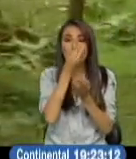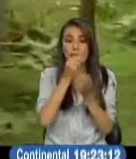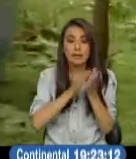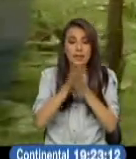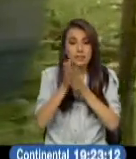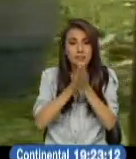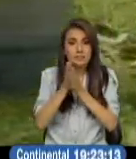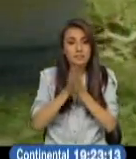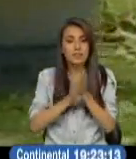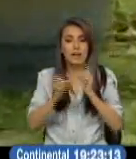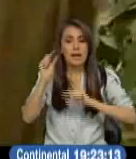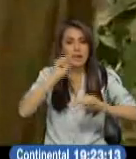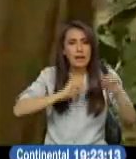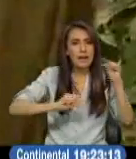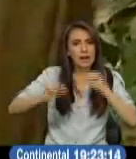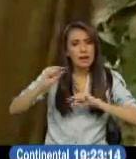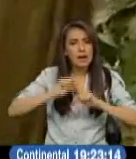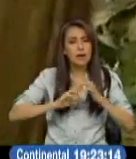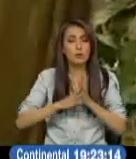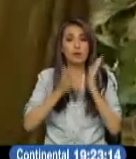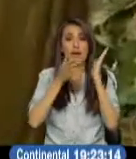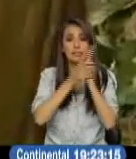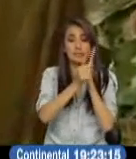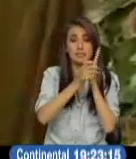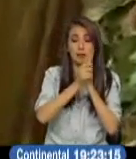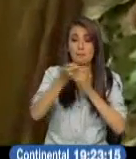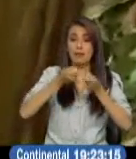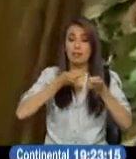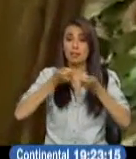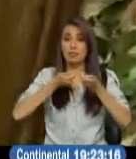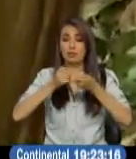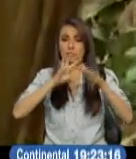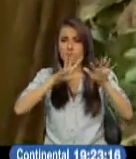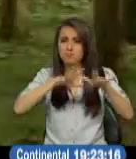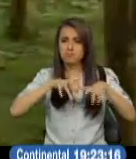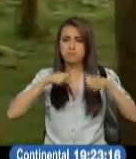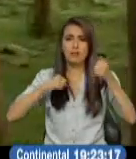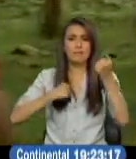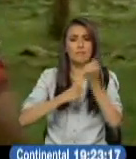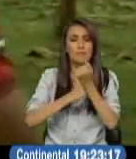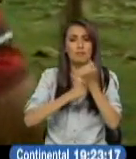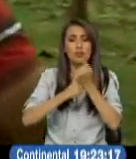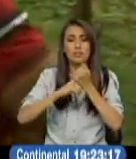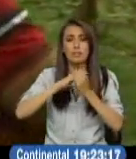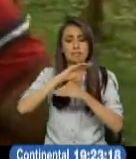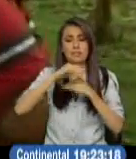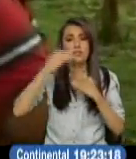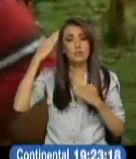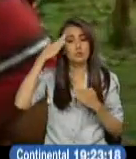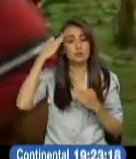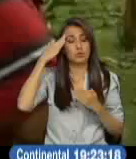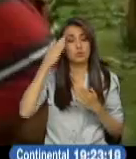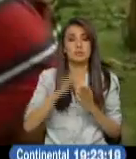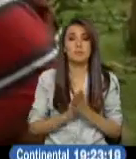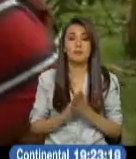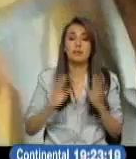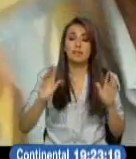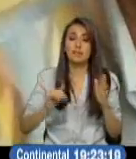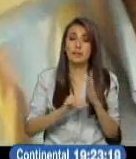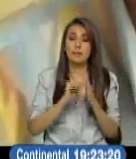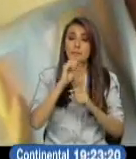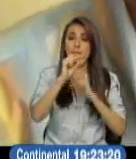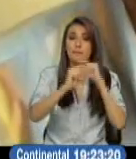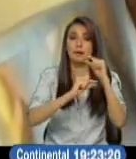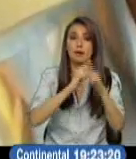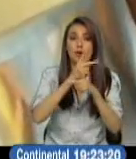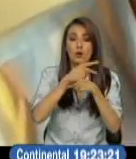kits orgánicos, asesoramiento técnico para el manejo de cultivos con el objetivo de fortalecer sus conocimientos y mejorar su producción orgánica. Es por